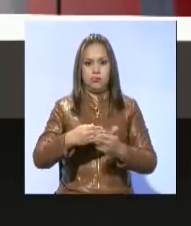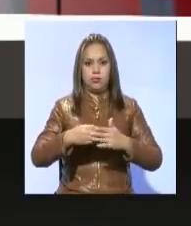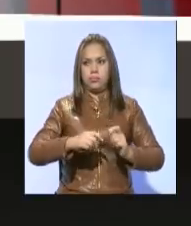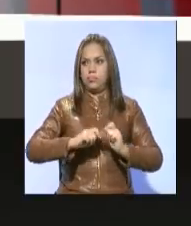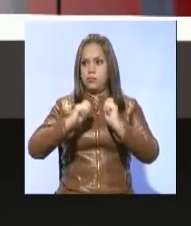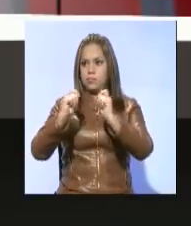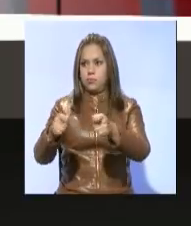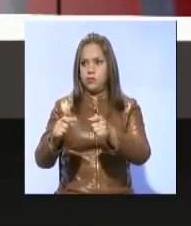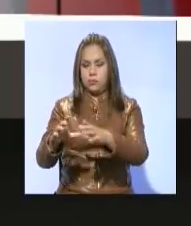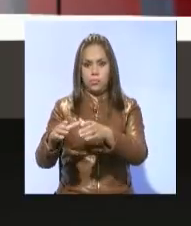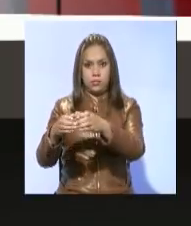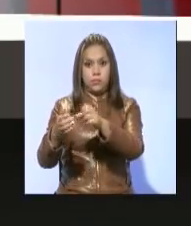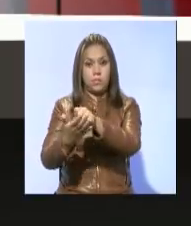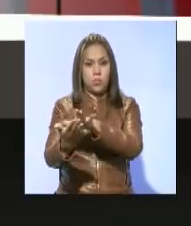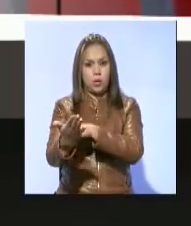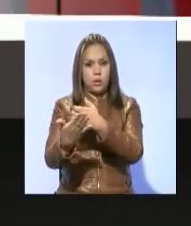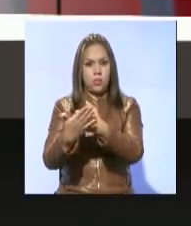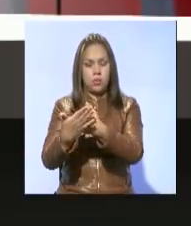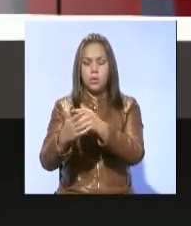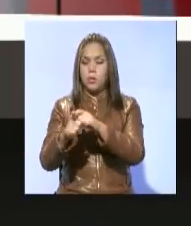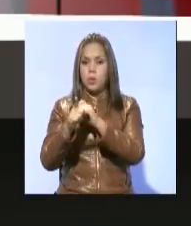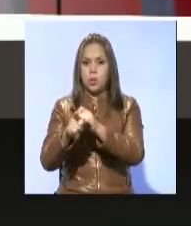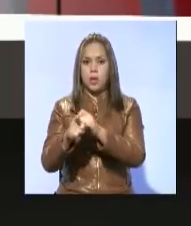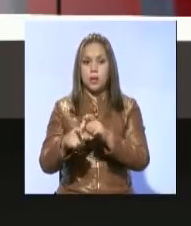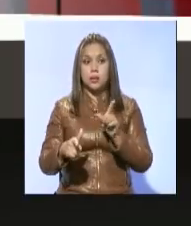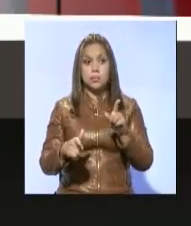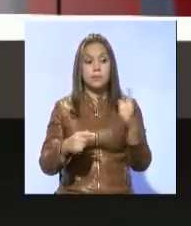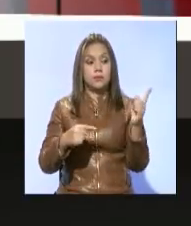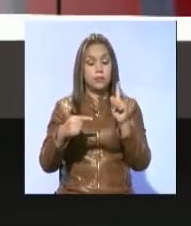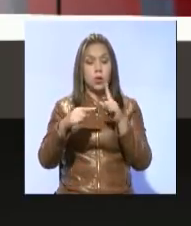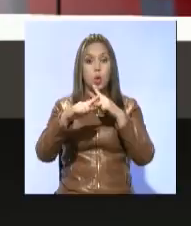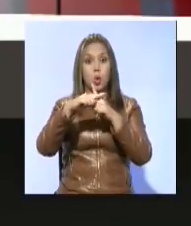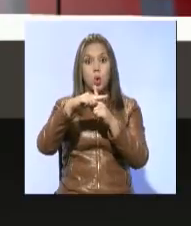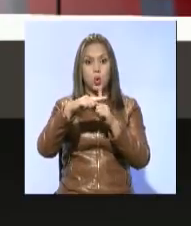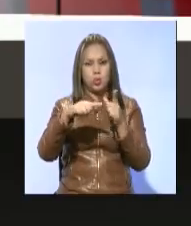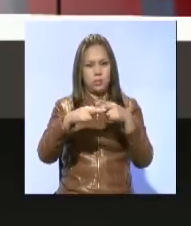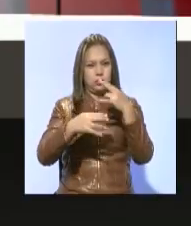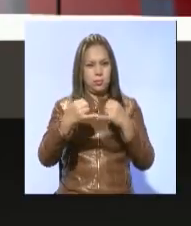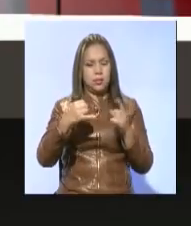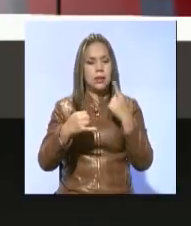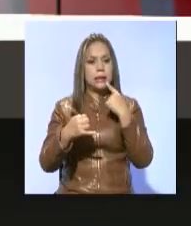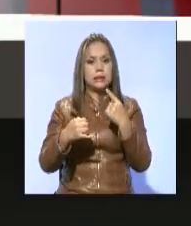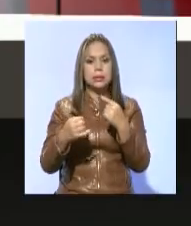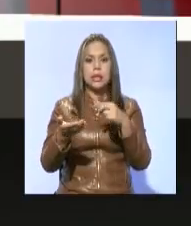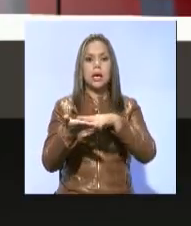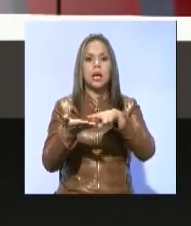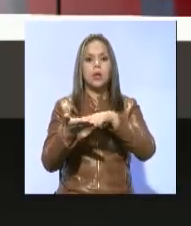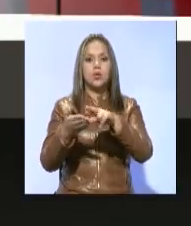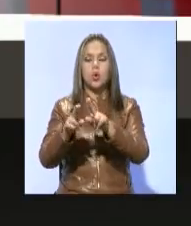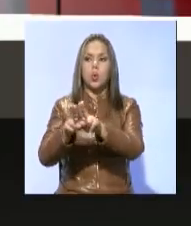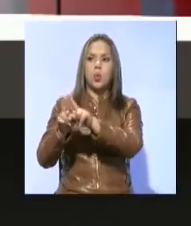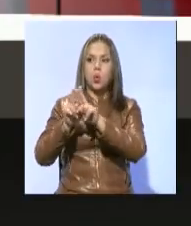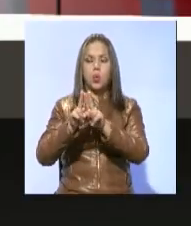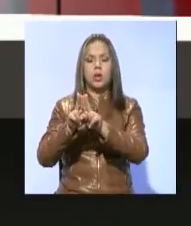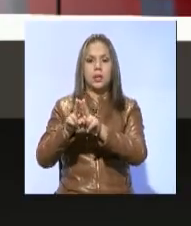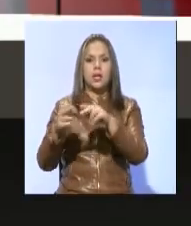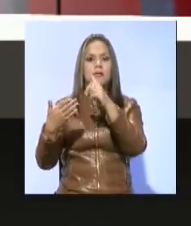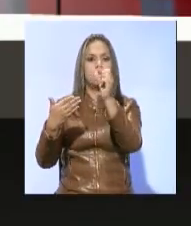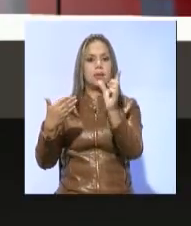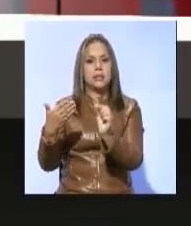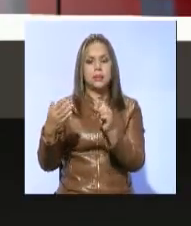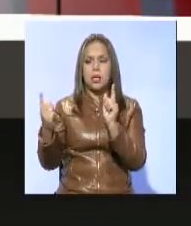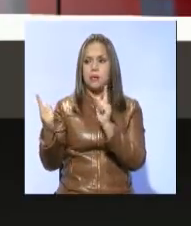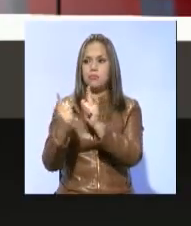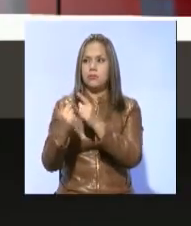Cruz, manifestó que en los próximos días efectuará un encuentro con la Junta de Regulación Monetaria y Financiera para proponer los costos que